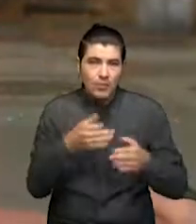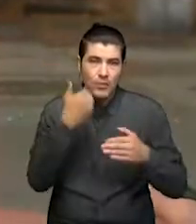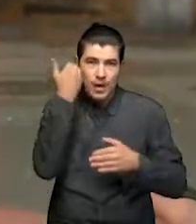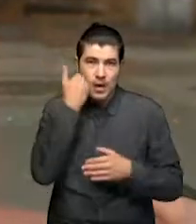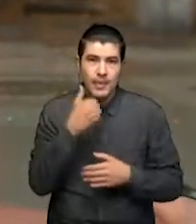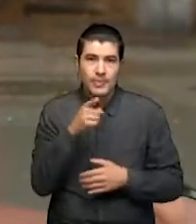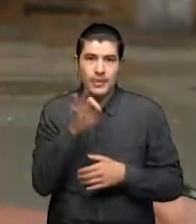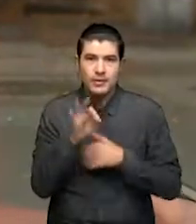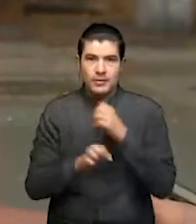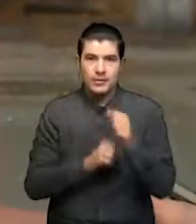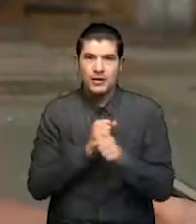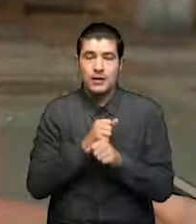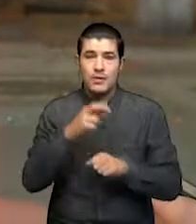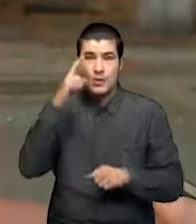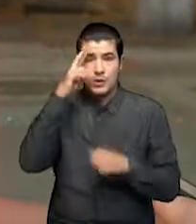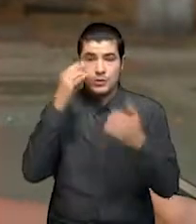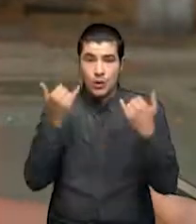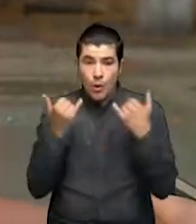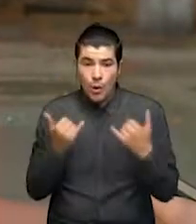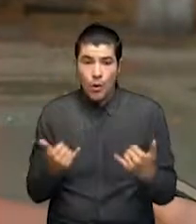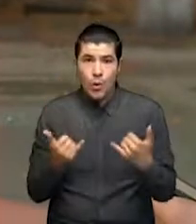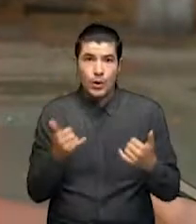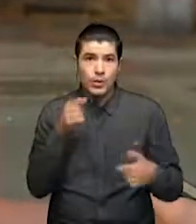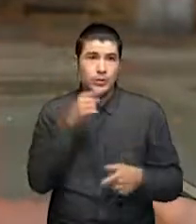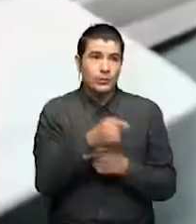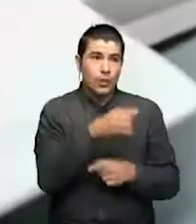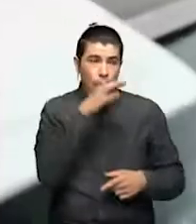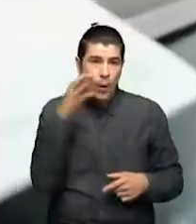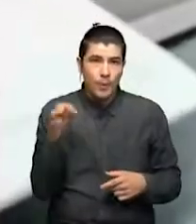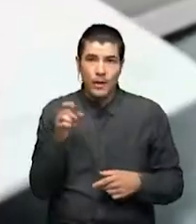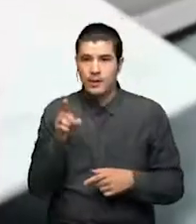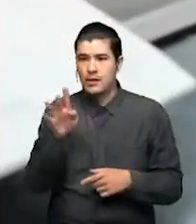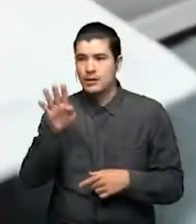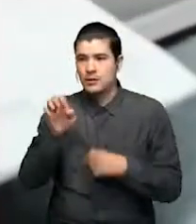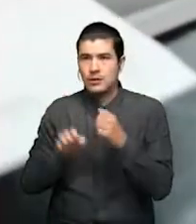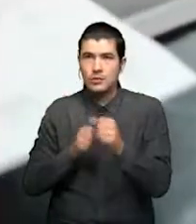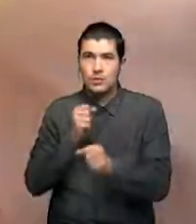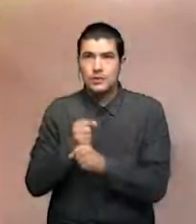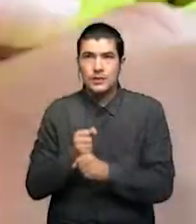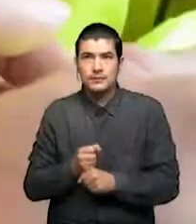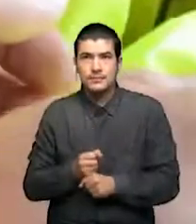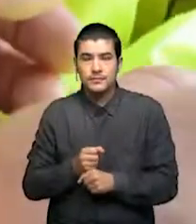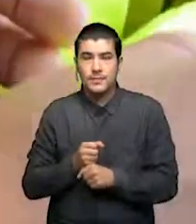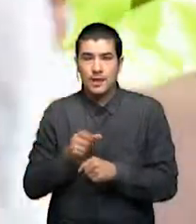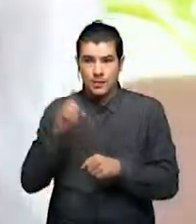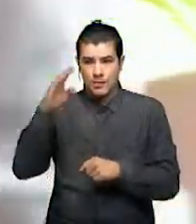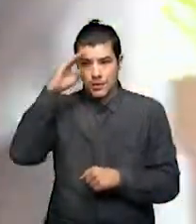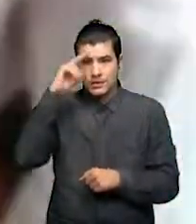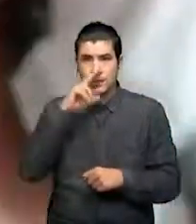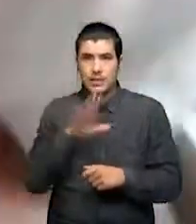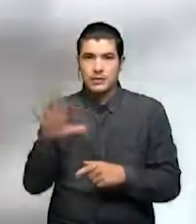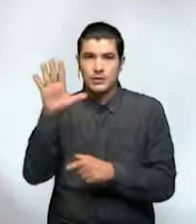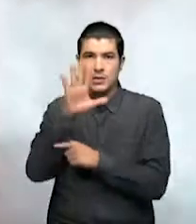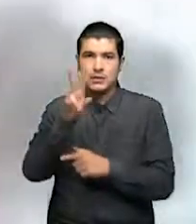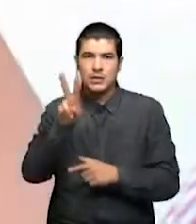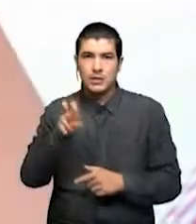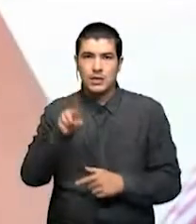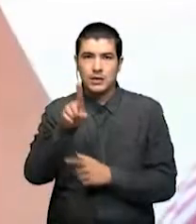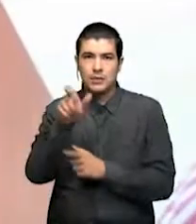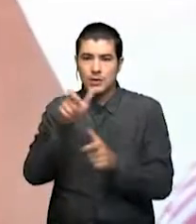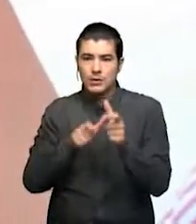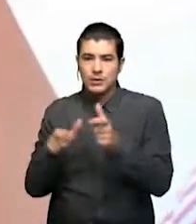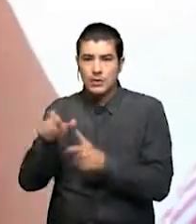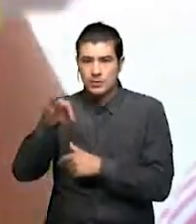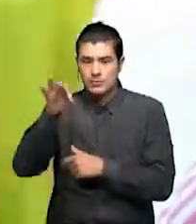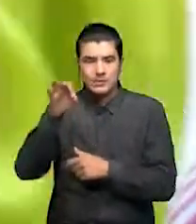teniendo en cuenta que hoy tan solo tiene 19 años según las autoridades el 71% de los capturados